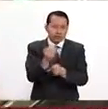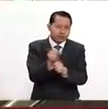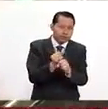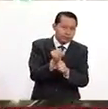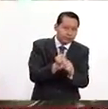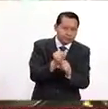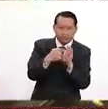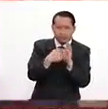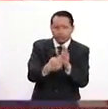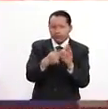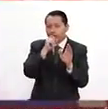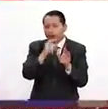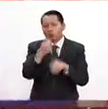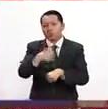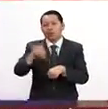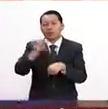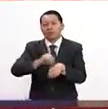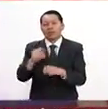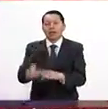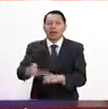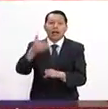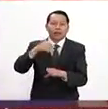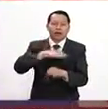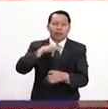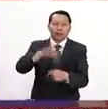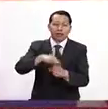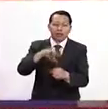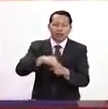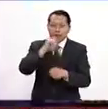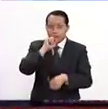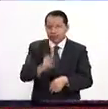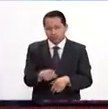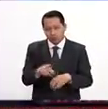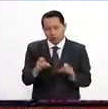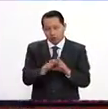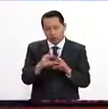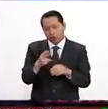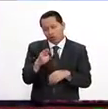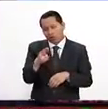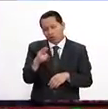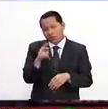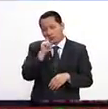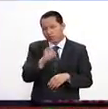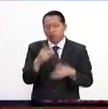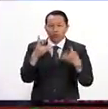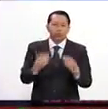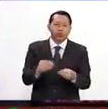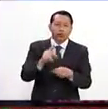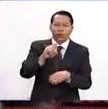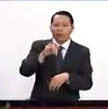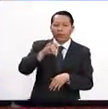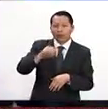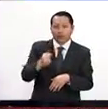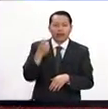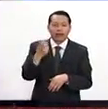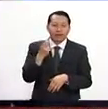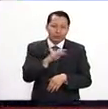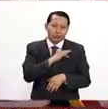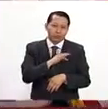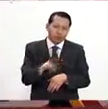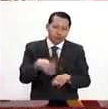investigación justamente una semana antes de la realización de los comicios del 8 de noviembre y que de acuerdo con muchos demócratas, esto pudo haber tenido un